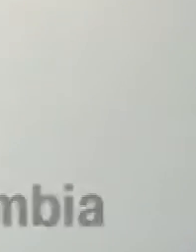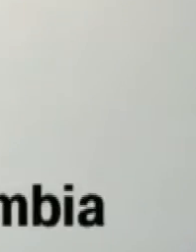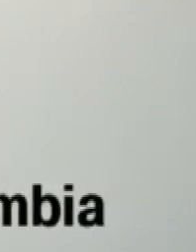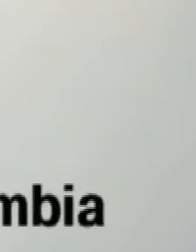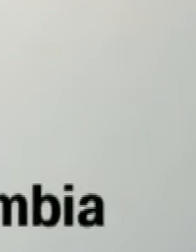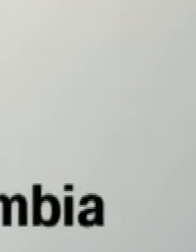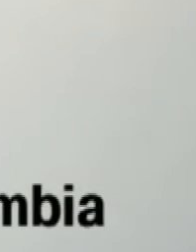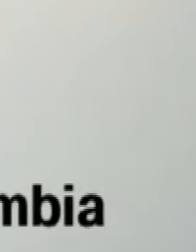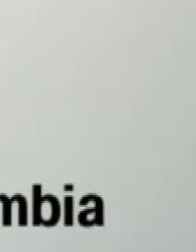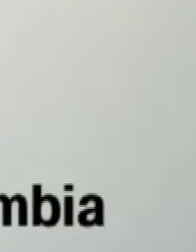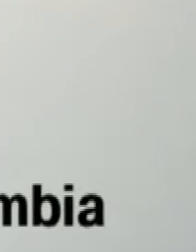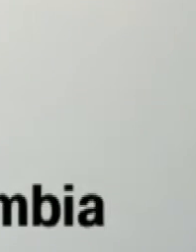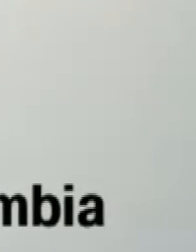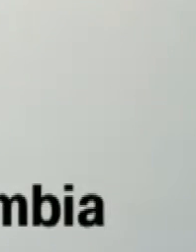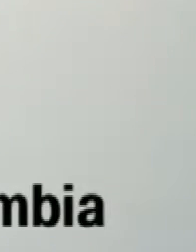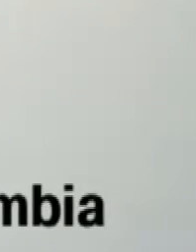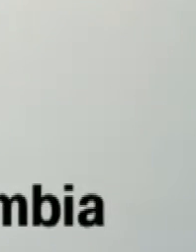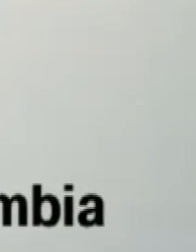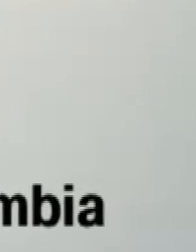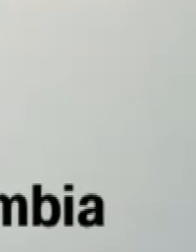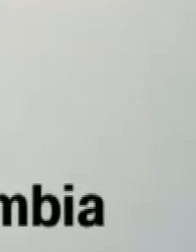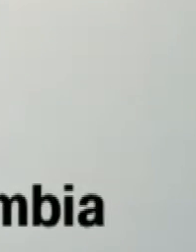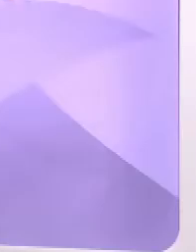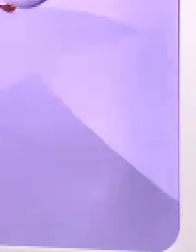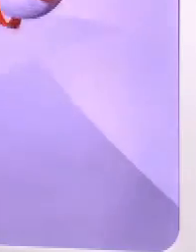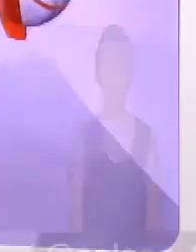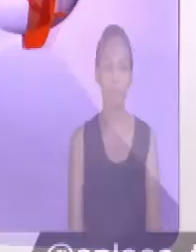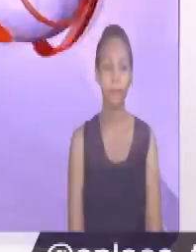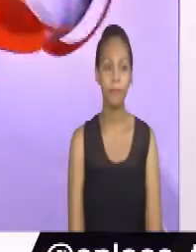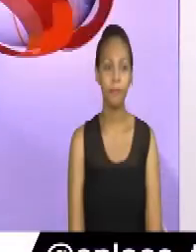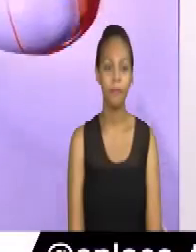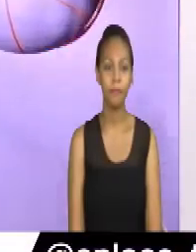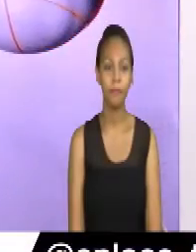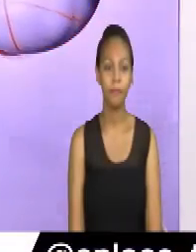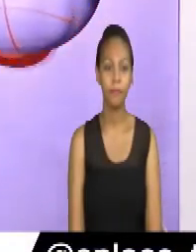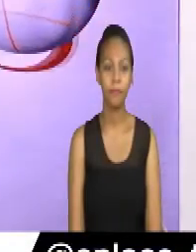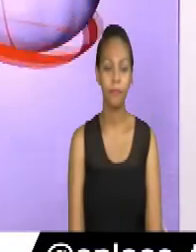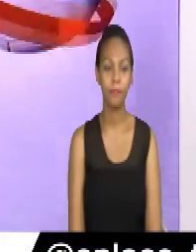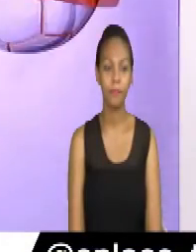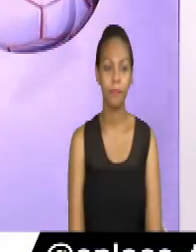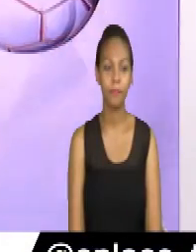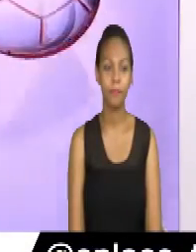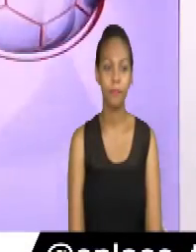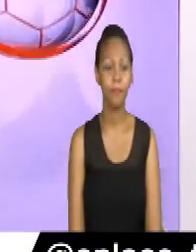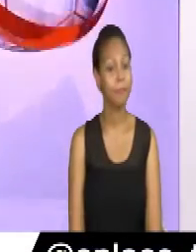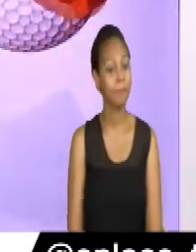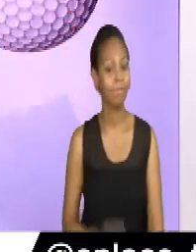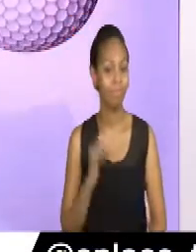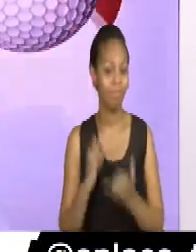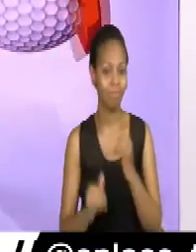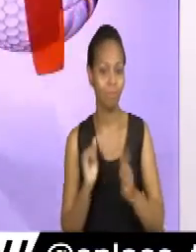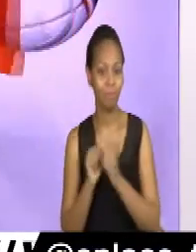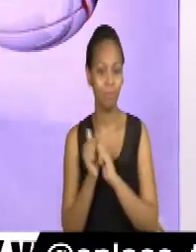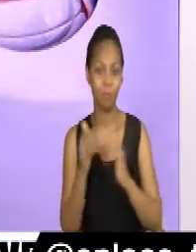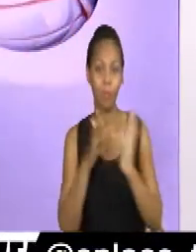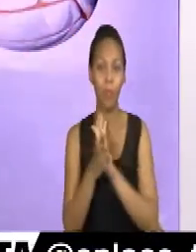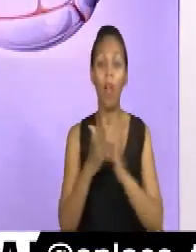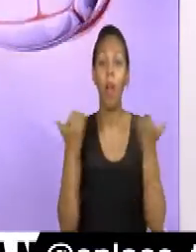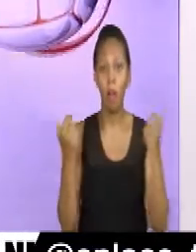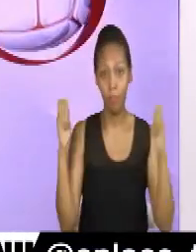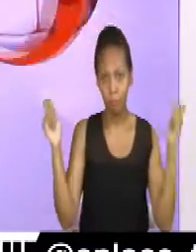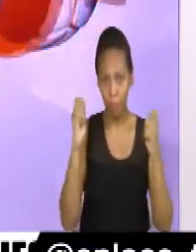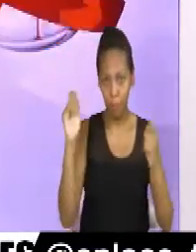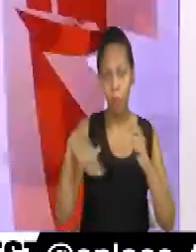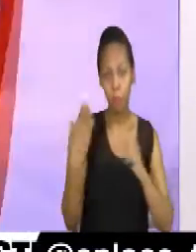en el barrio Colombia. Deportes, hacemos una pausa, ya regresamos